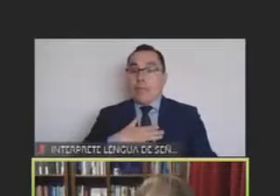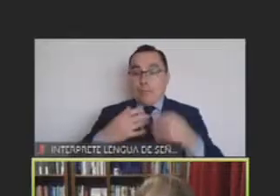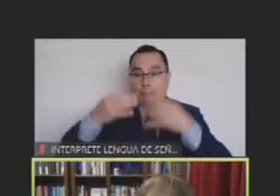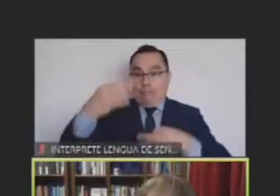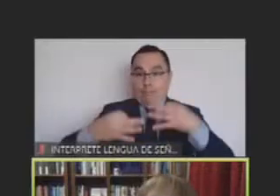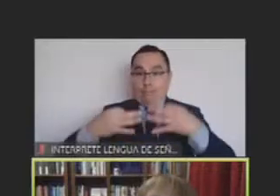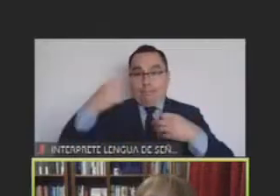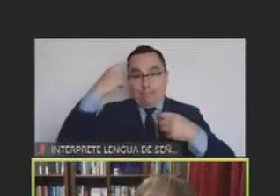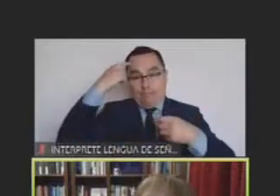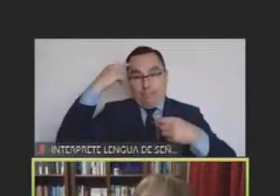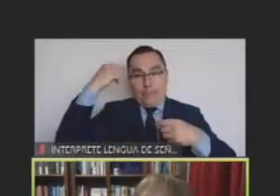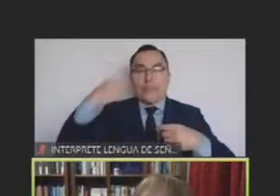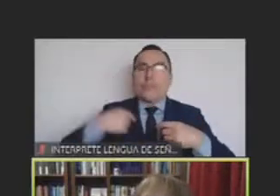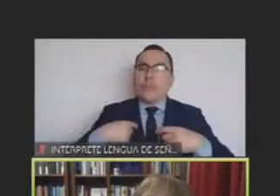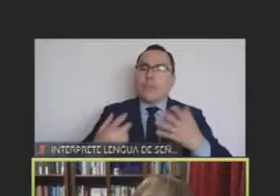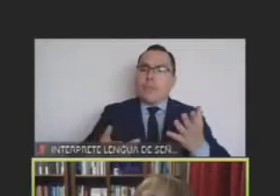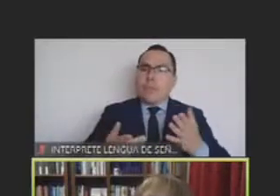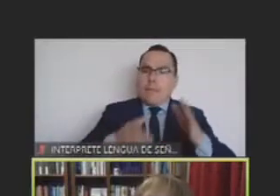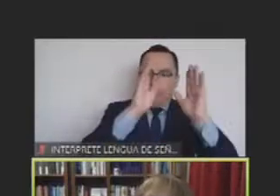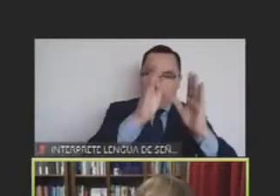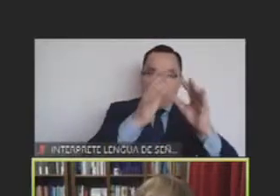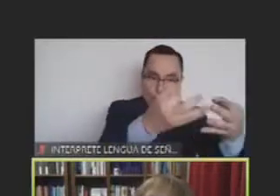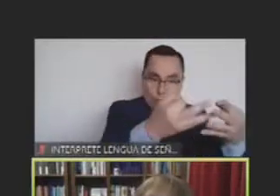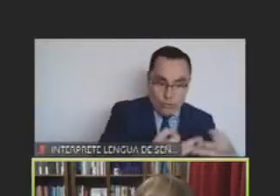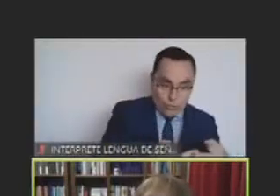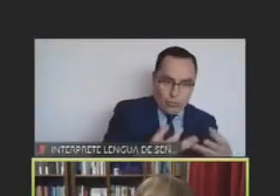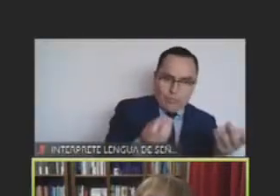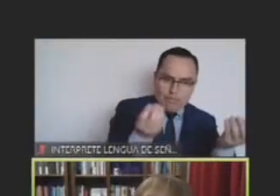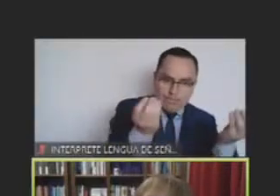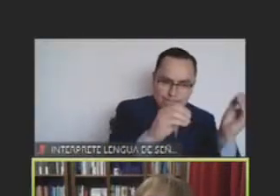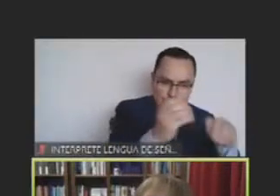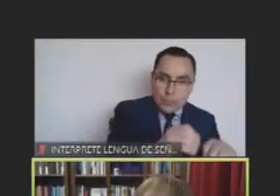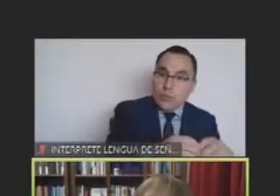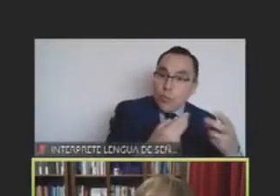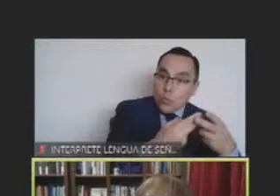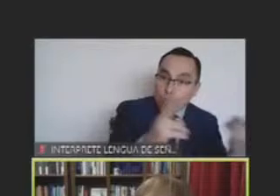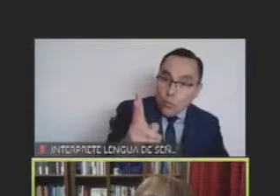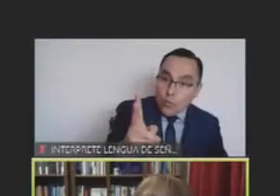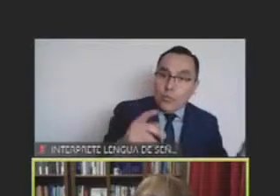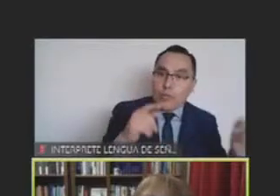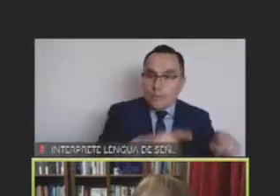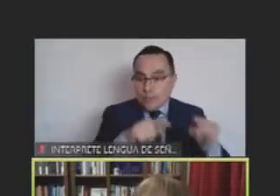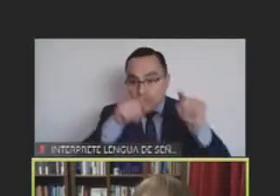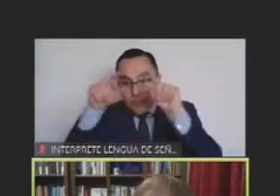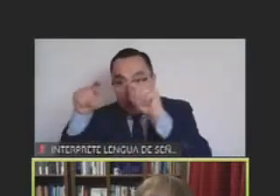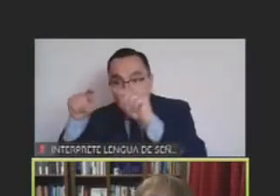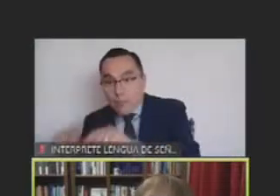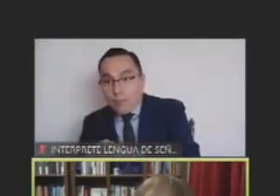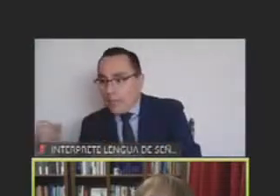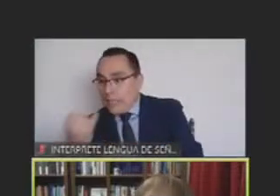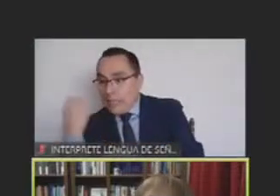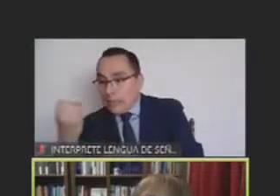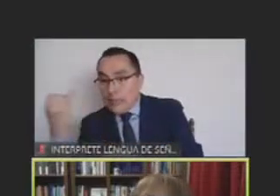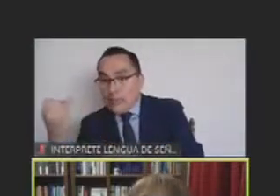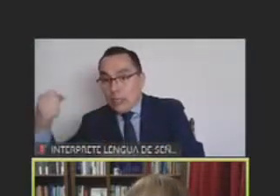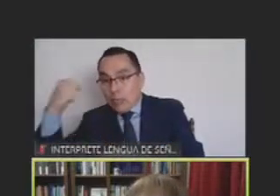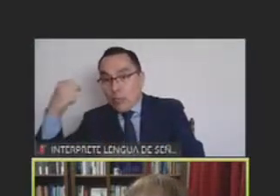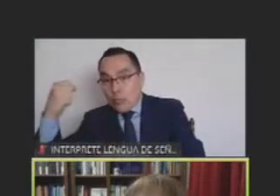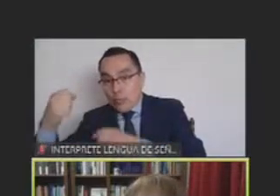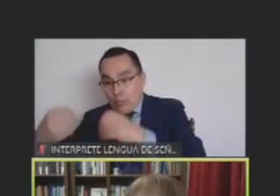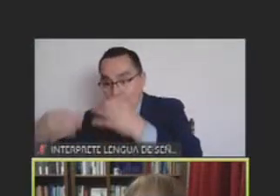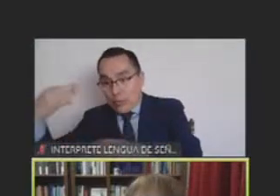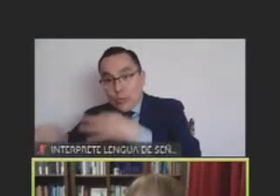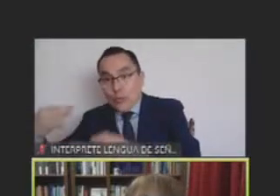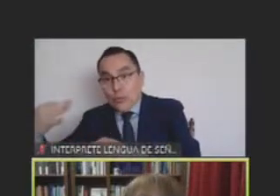esta relación entre la accountability, ¿no es cierto?, el escrutinio público del Poder Judicial y, por otro lado, la independencia del Poder Judicial es